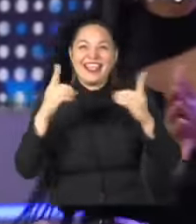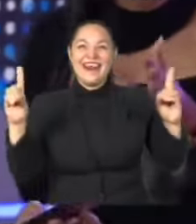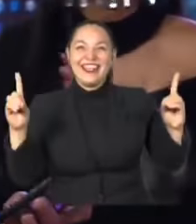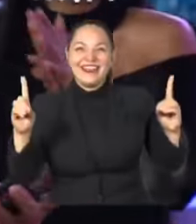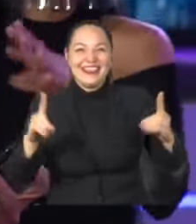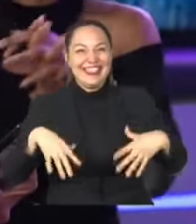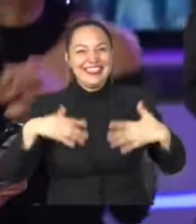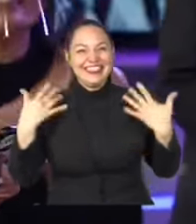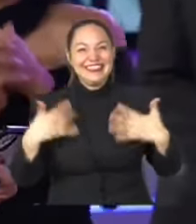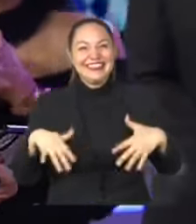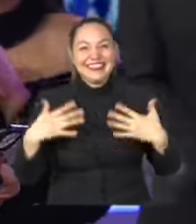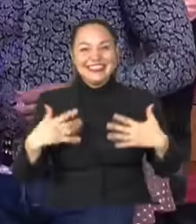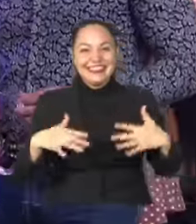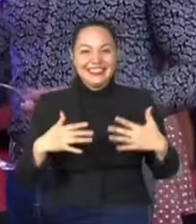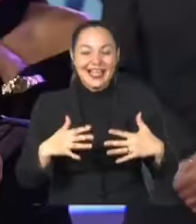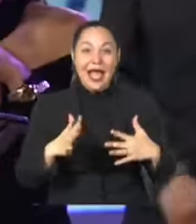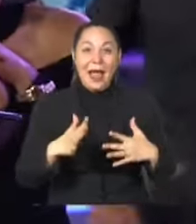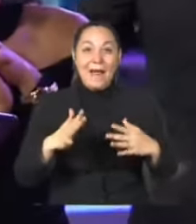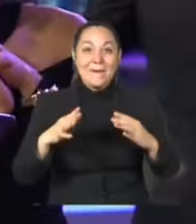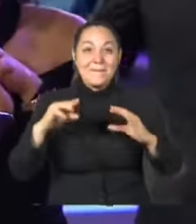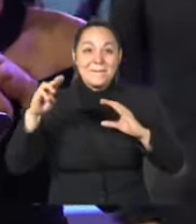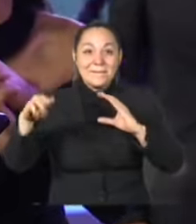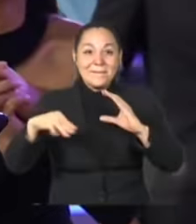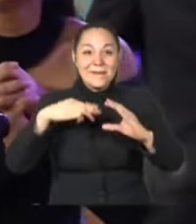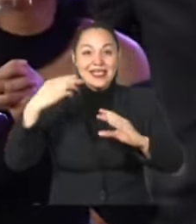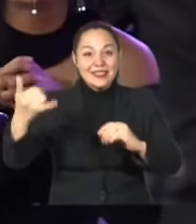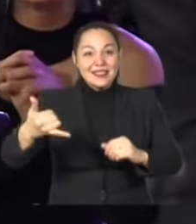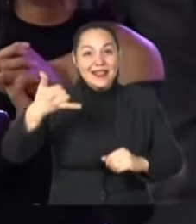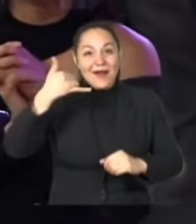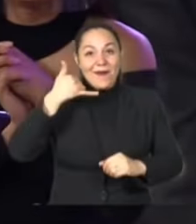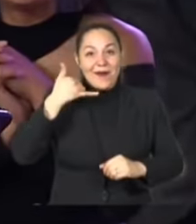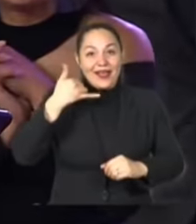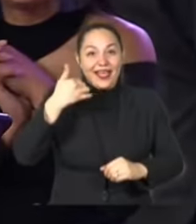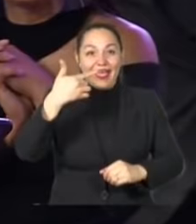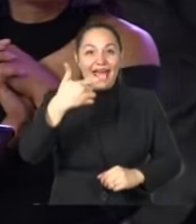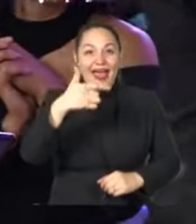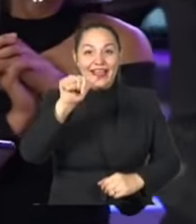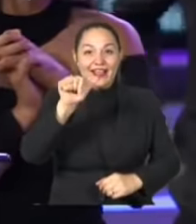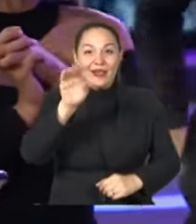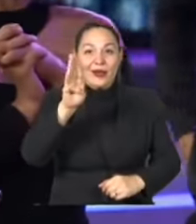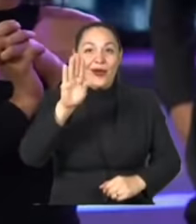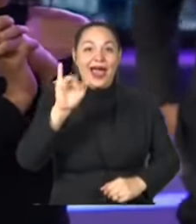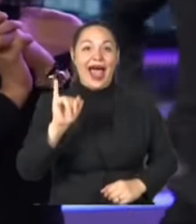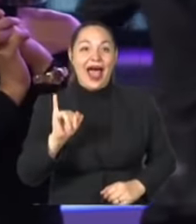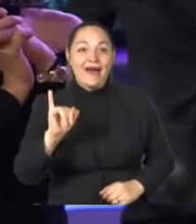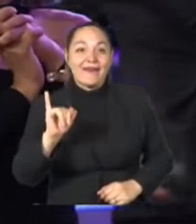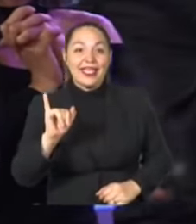¡Permítanme! ¡Por no te dejes! Me está marcando Gaby Antifaz. ¡Ándale!